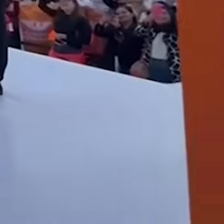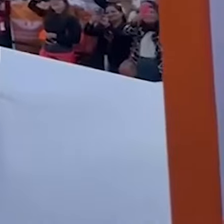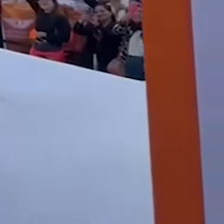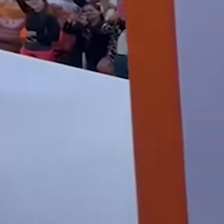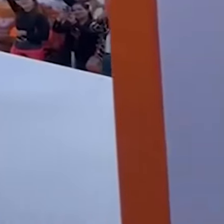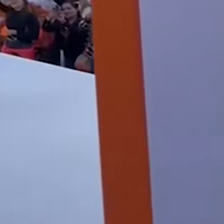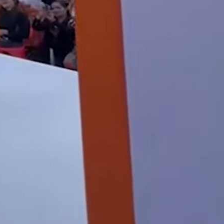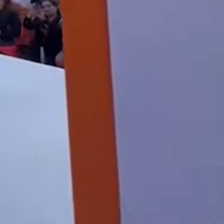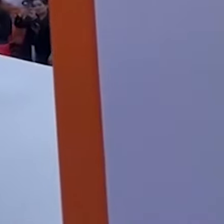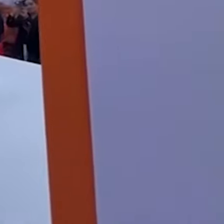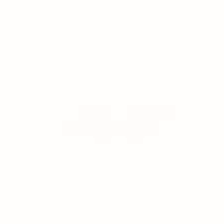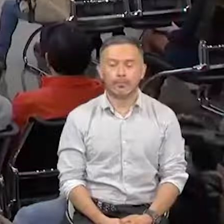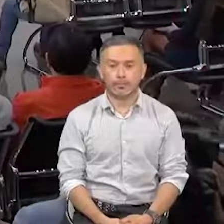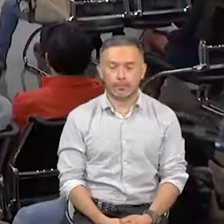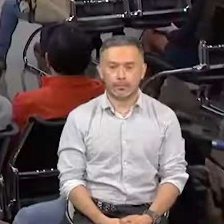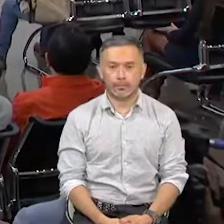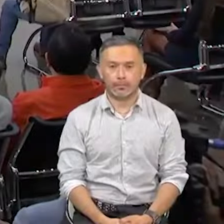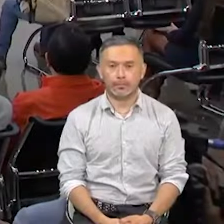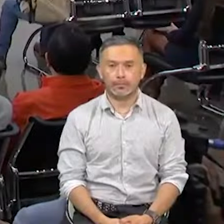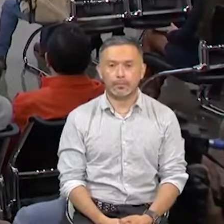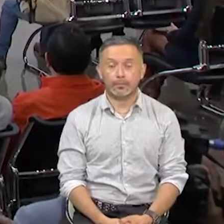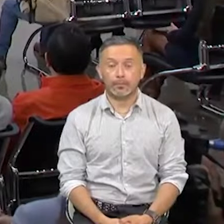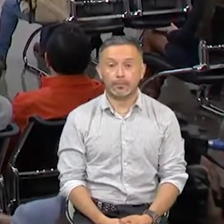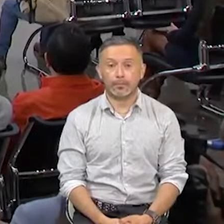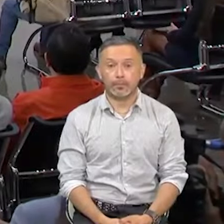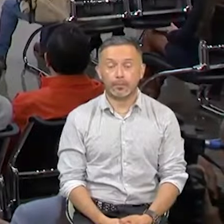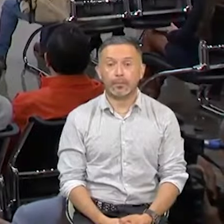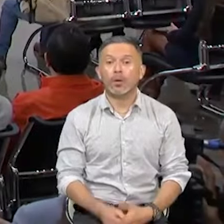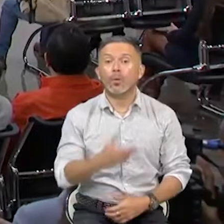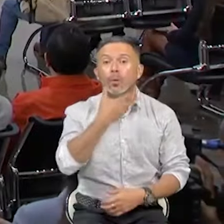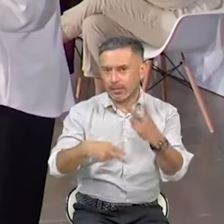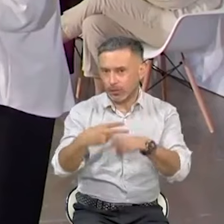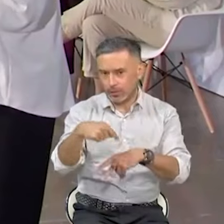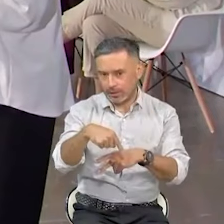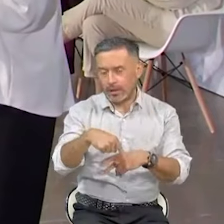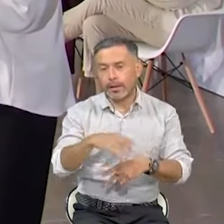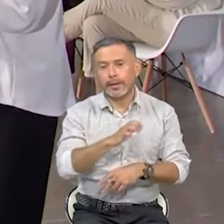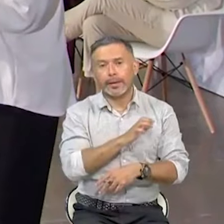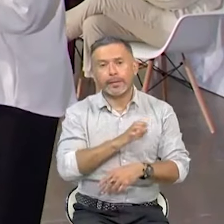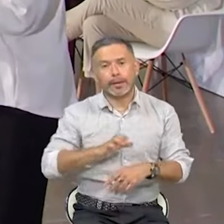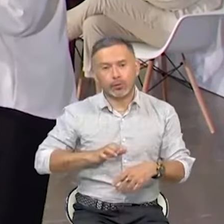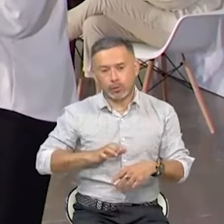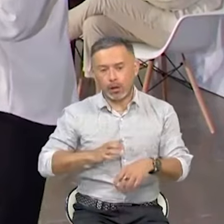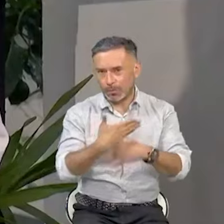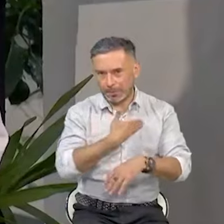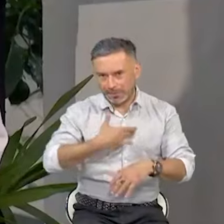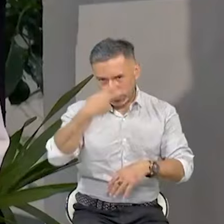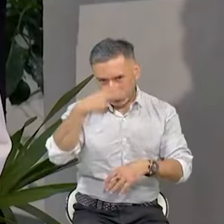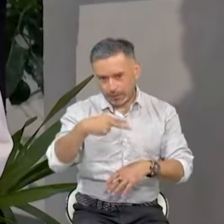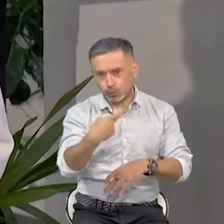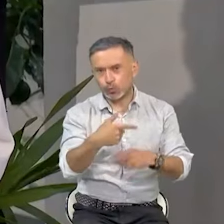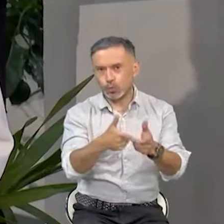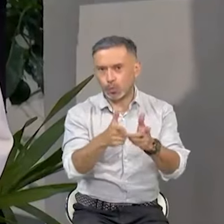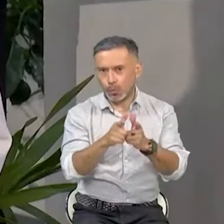¡Presidente! ¡Presidente! Previamente, la presidenta del INE, Guadalupe Tadei, reiteró que el instituto